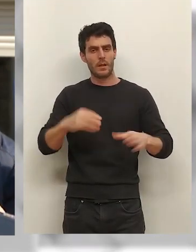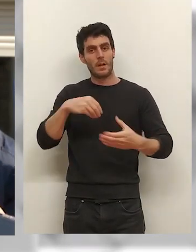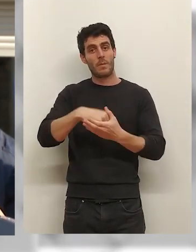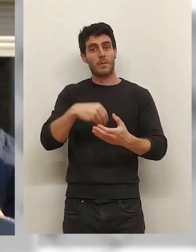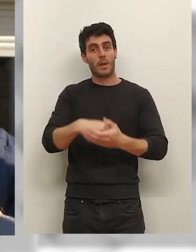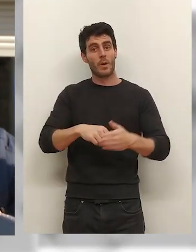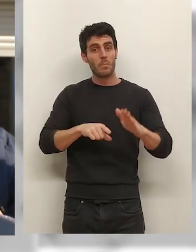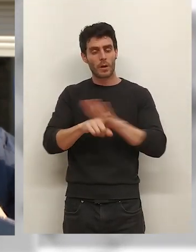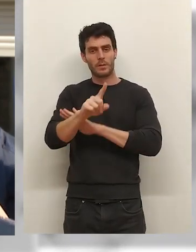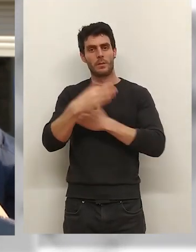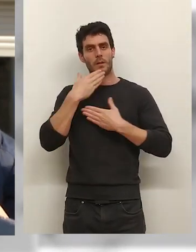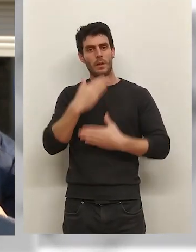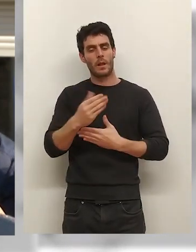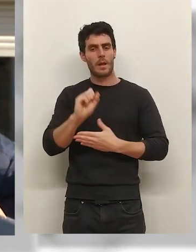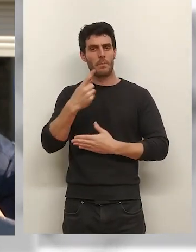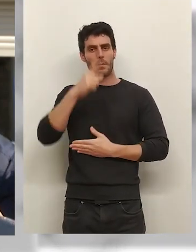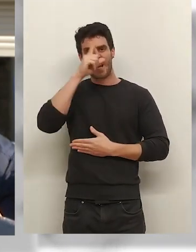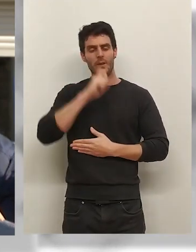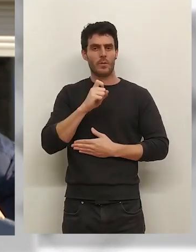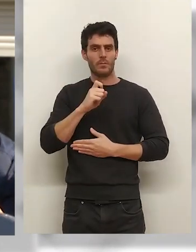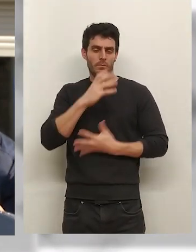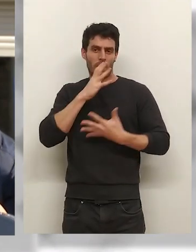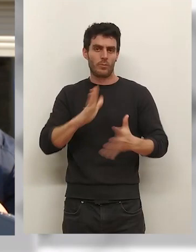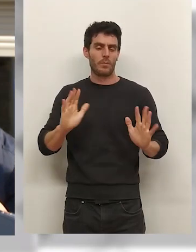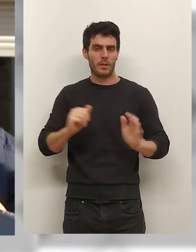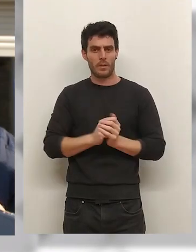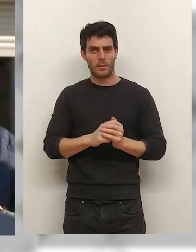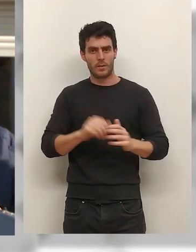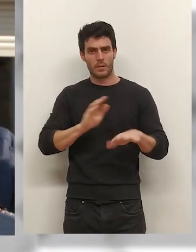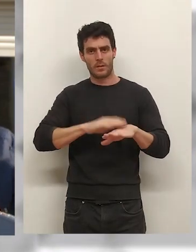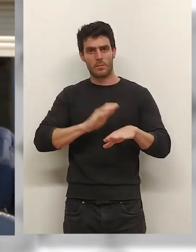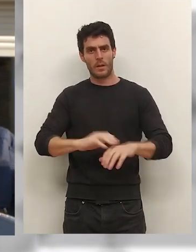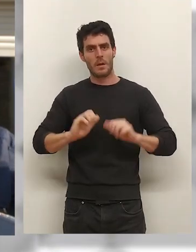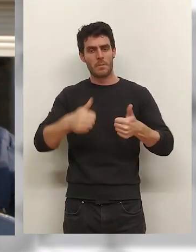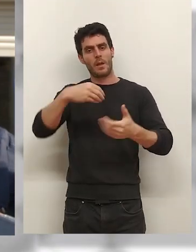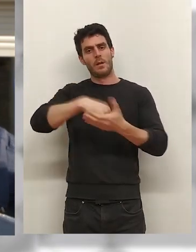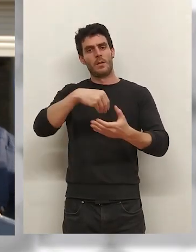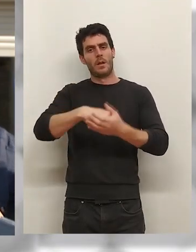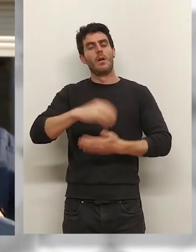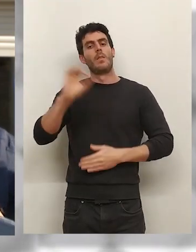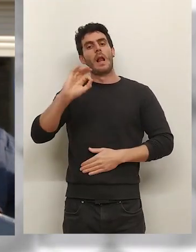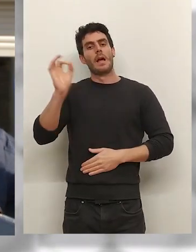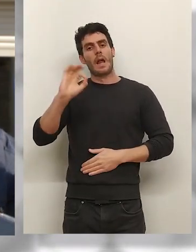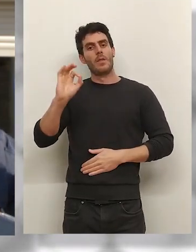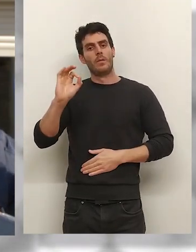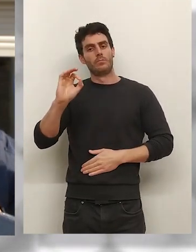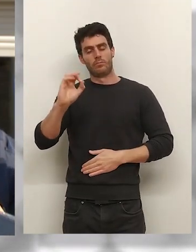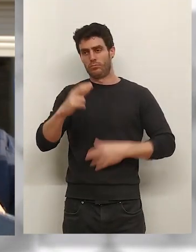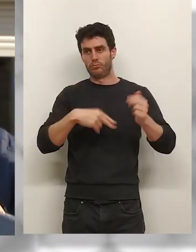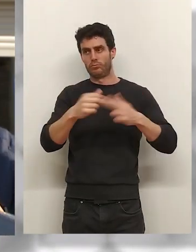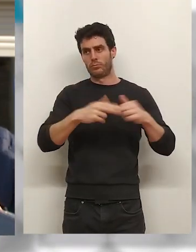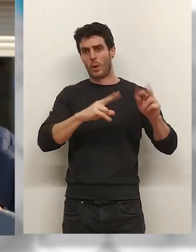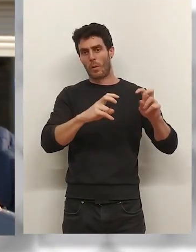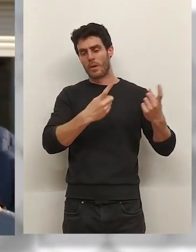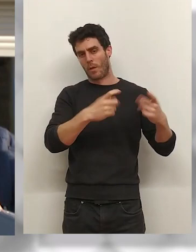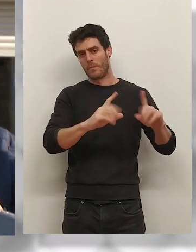implementación progresiva a partir del primer año. De momento, para el inicio de la implementación del grado no se necesita nueva